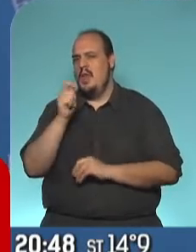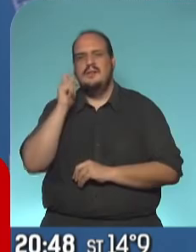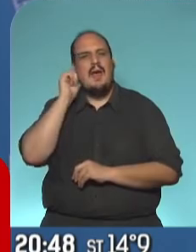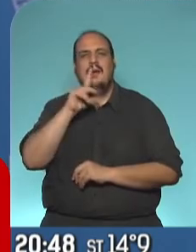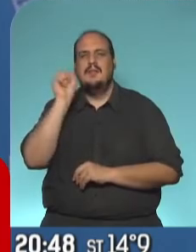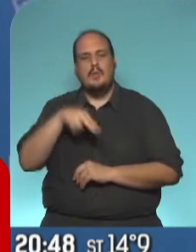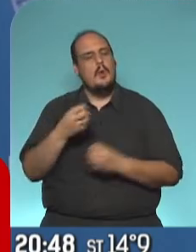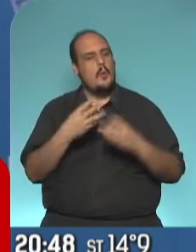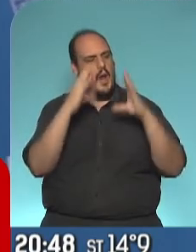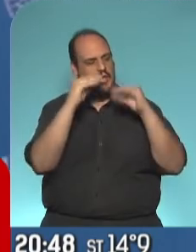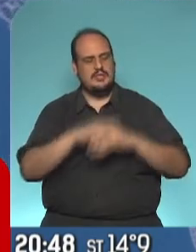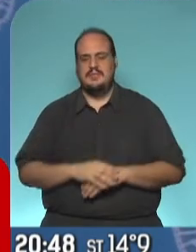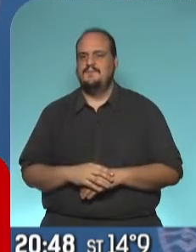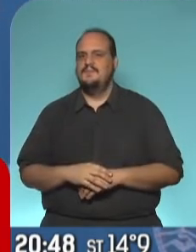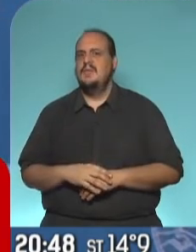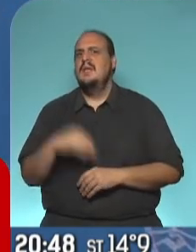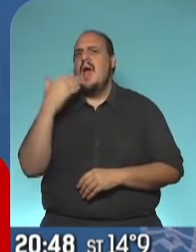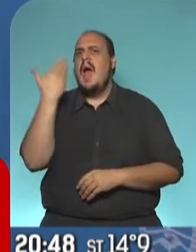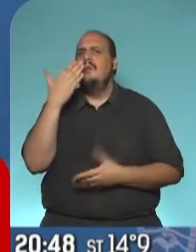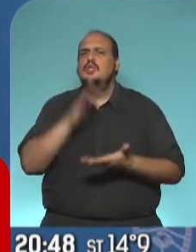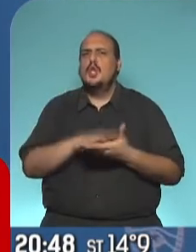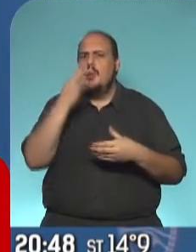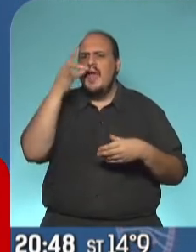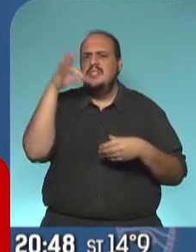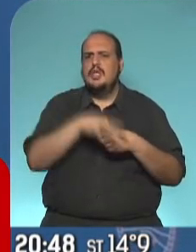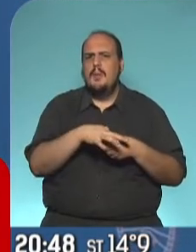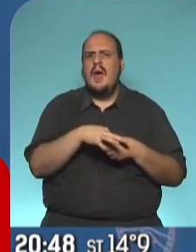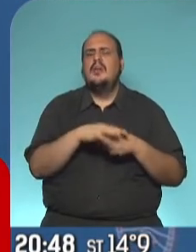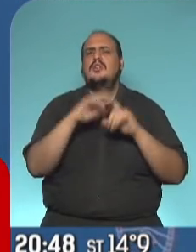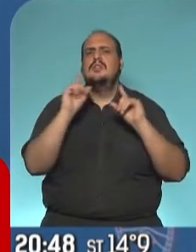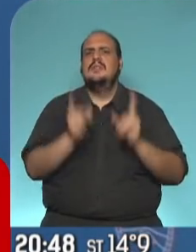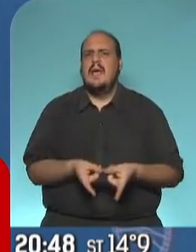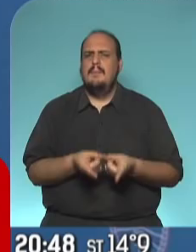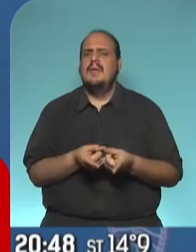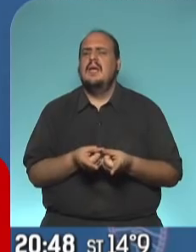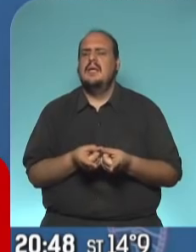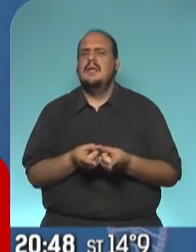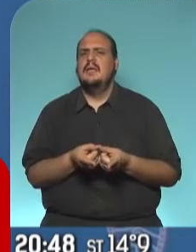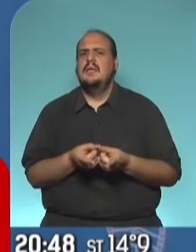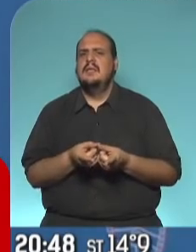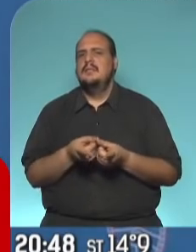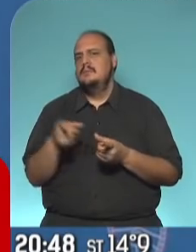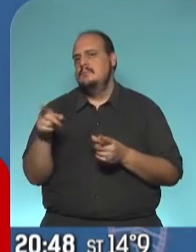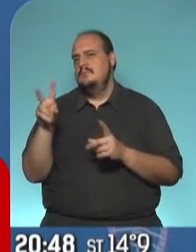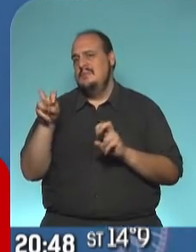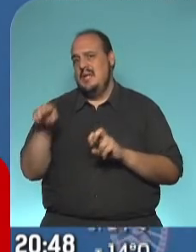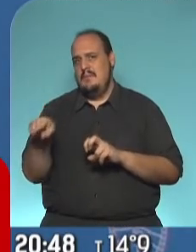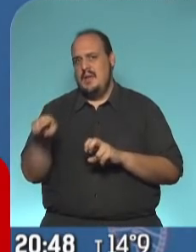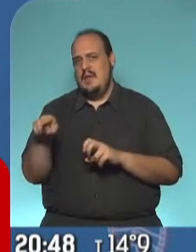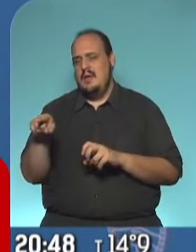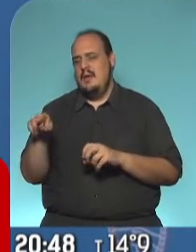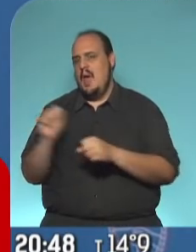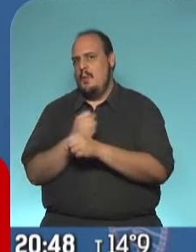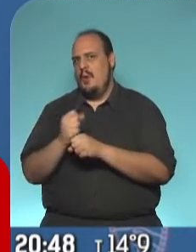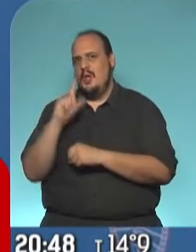Buenas noches. Doctor, ya que habló de hisopados y volviendo al caso que de alguna manera ha conmovido, fue noticia hoy con el caso confirmado